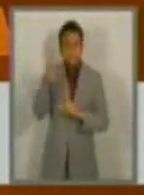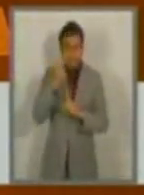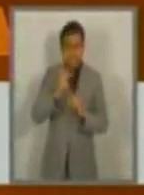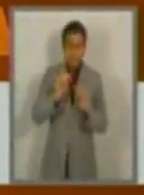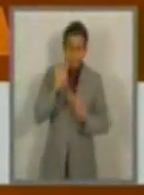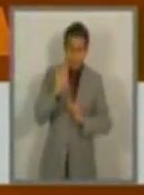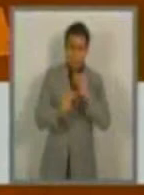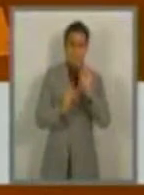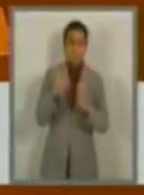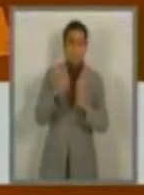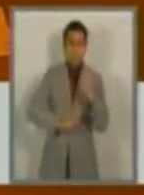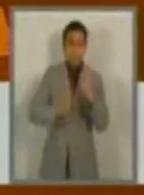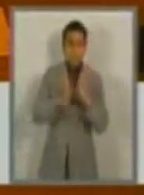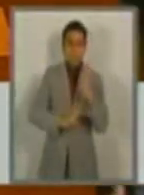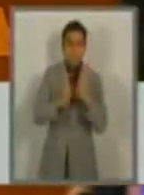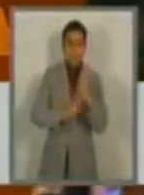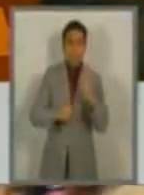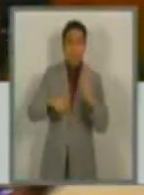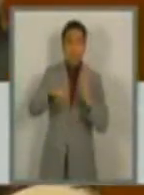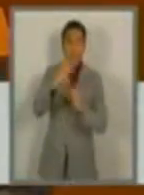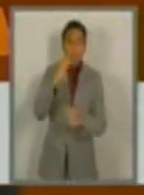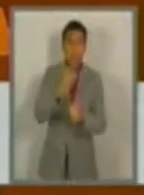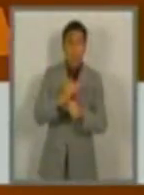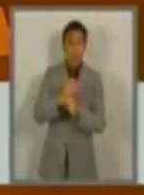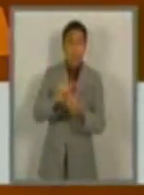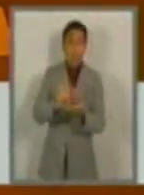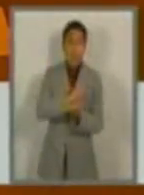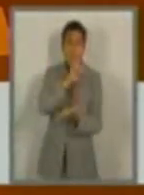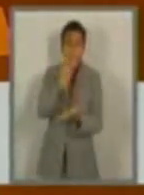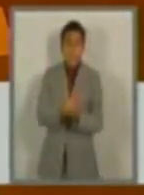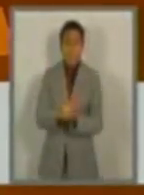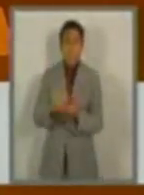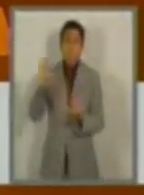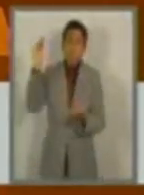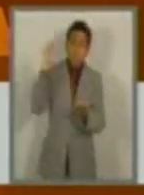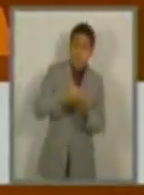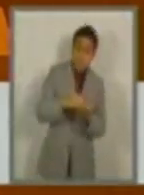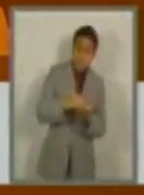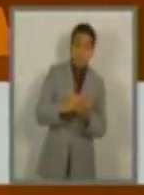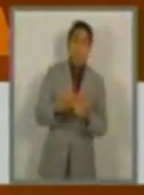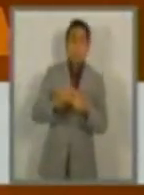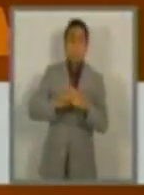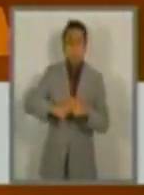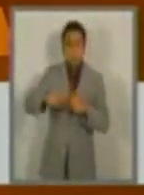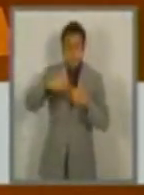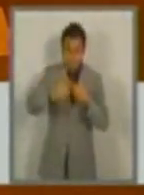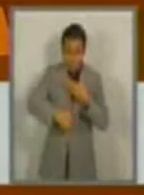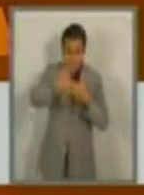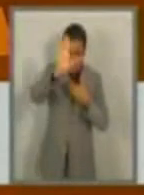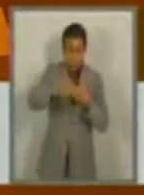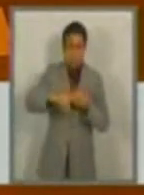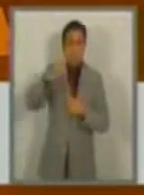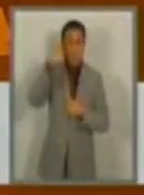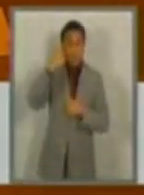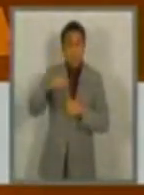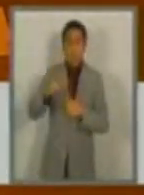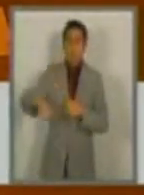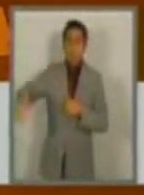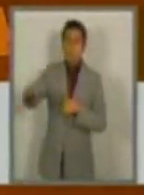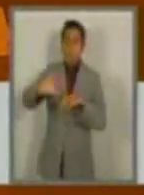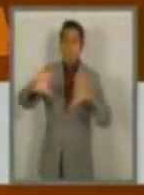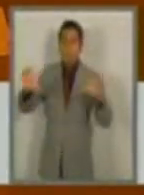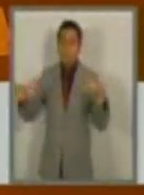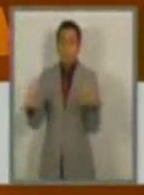para la conformación de normas claras y eficaces que sujetan a los entes públicos e